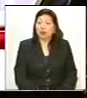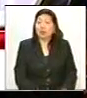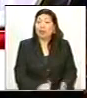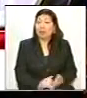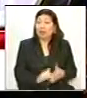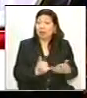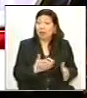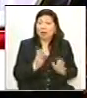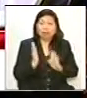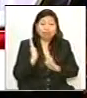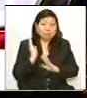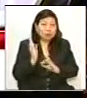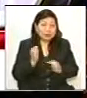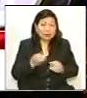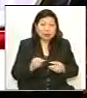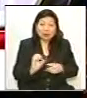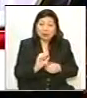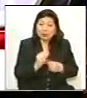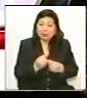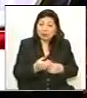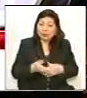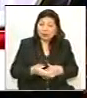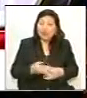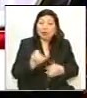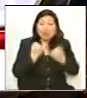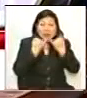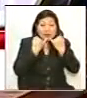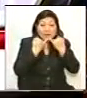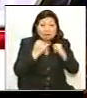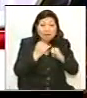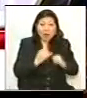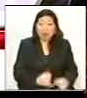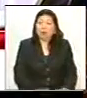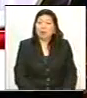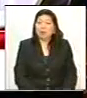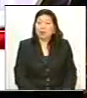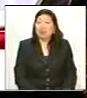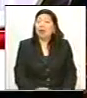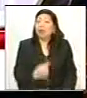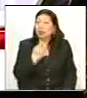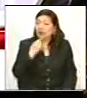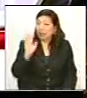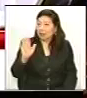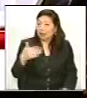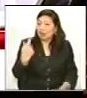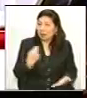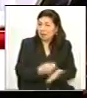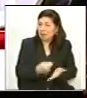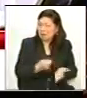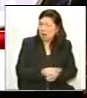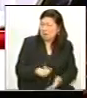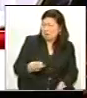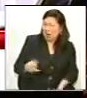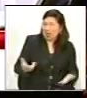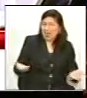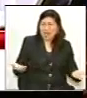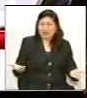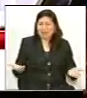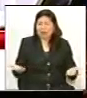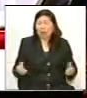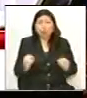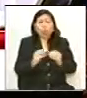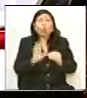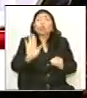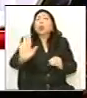ya expusimos ante la sociedad a través del informe y al ejecutor, diciendo, oye, aquí has pagado de más, así que